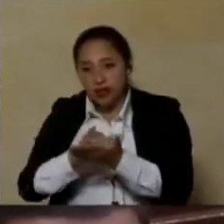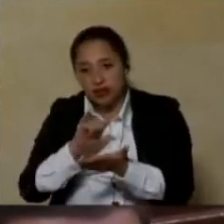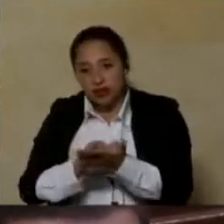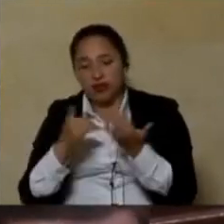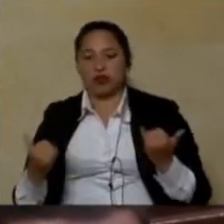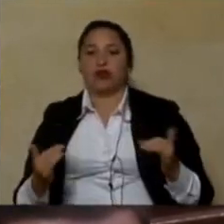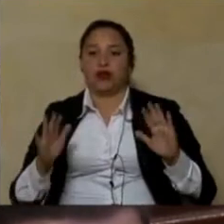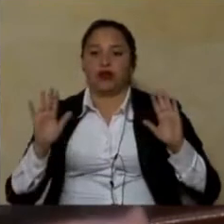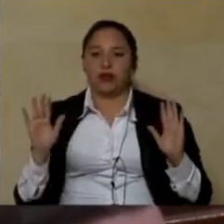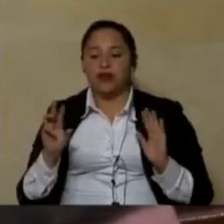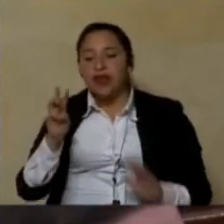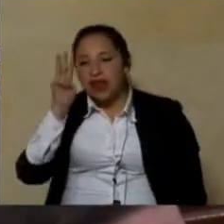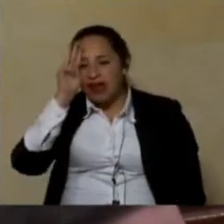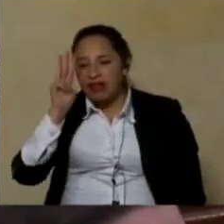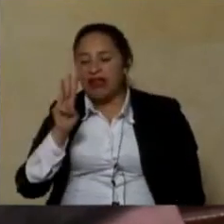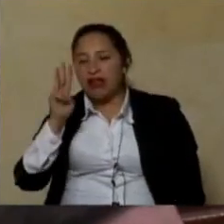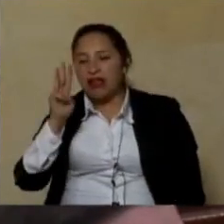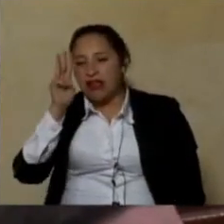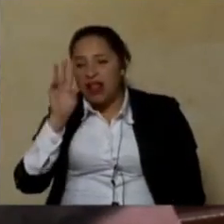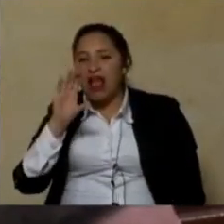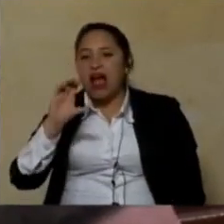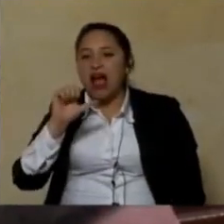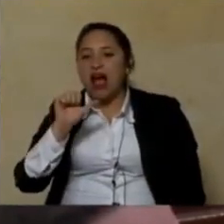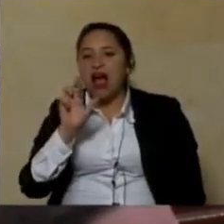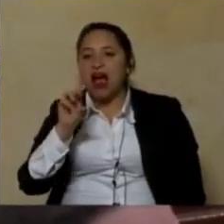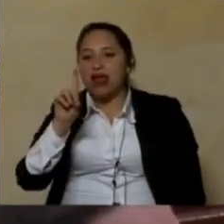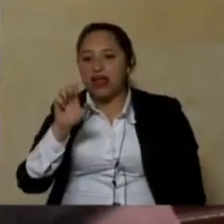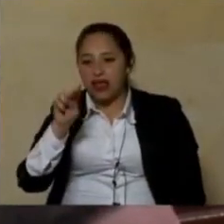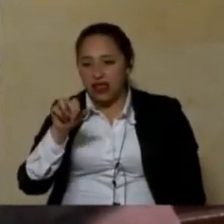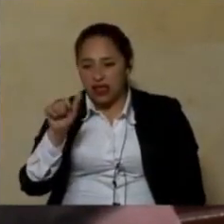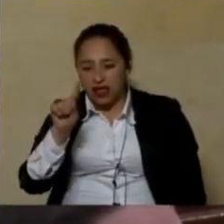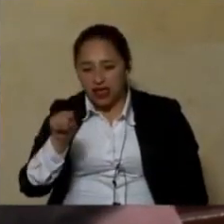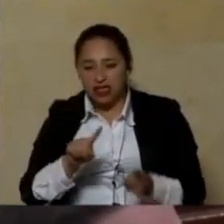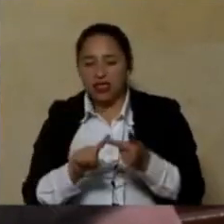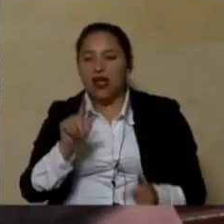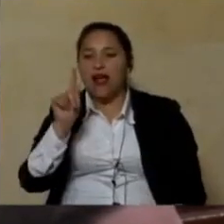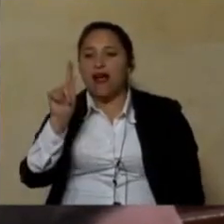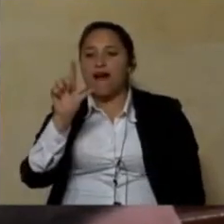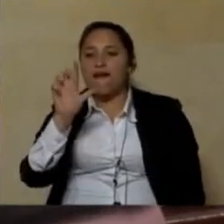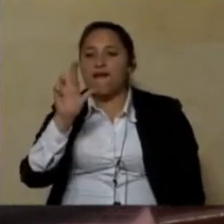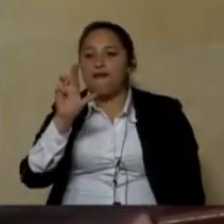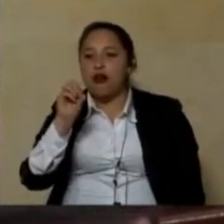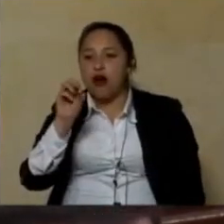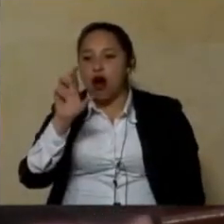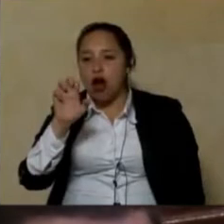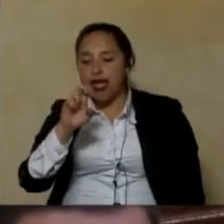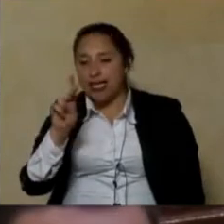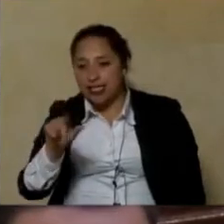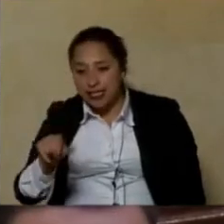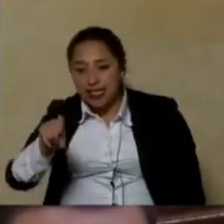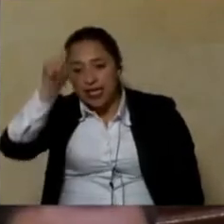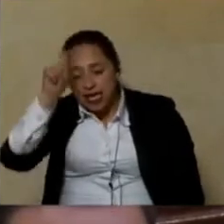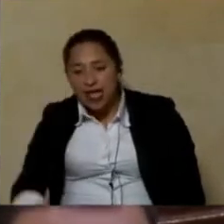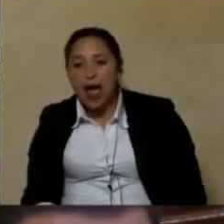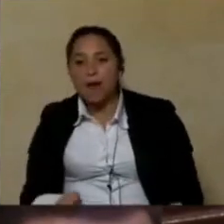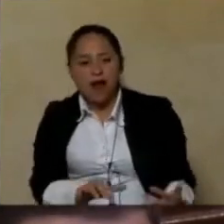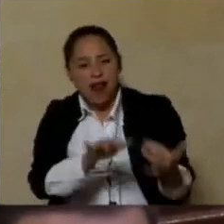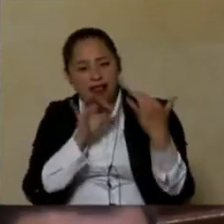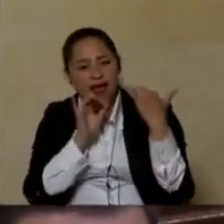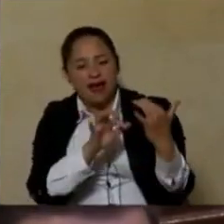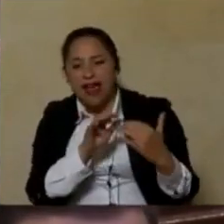mi general Cárdenas, mi general Flores, comandantes de fuerza, necesitamos declararle la guerra